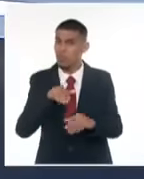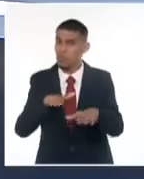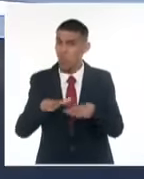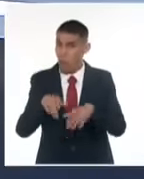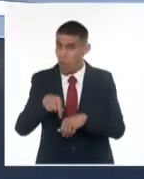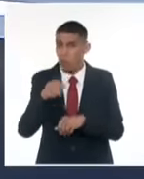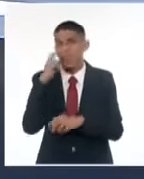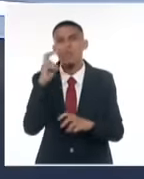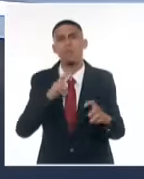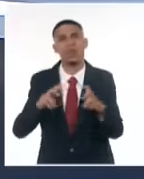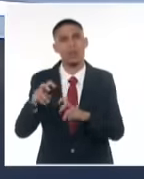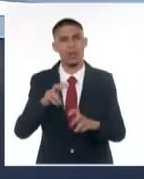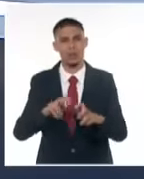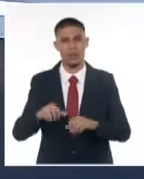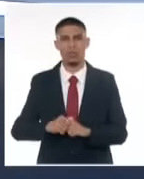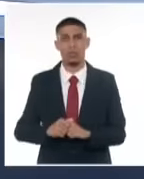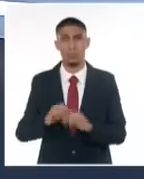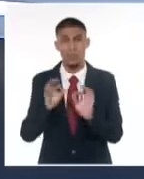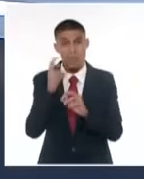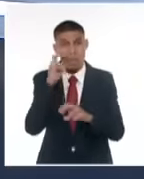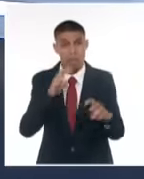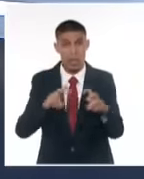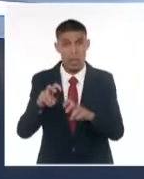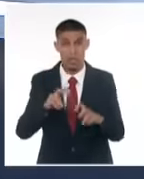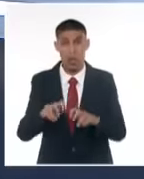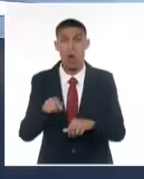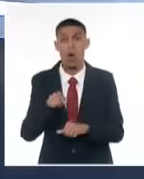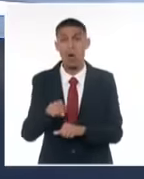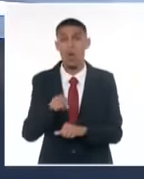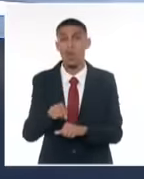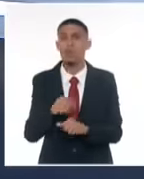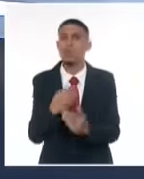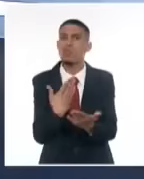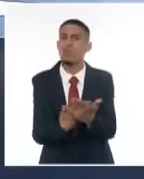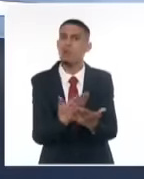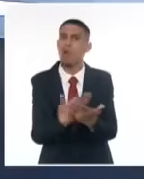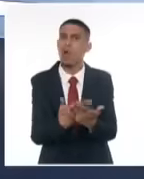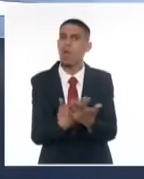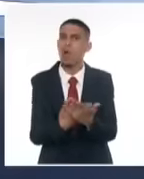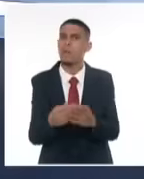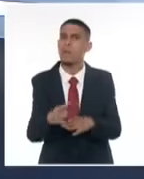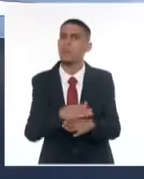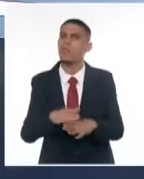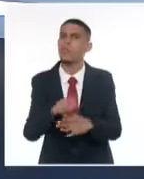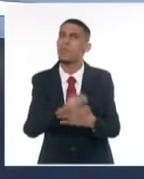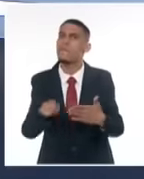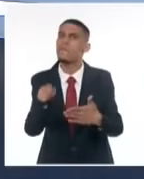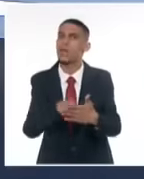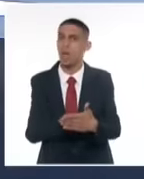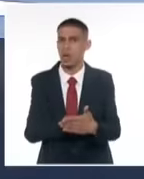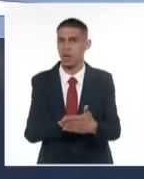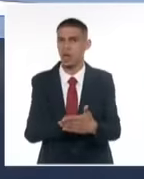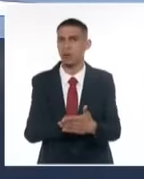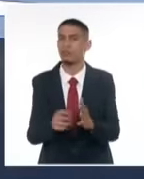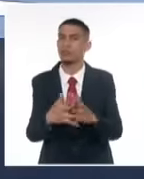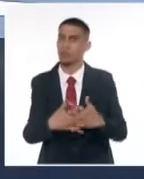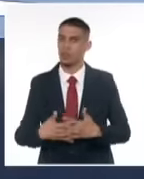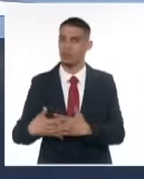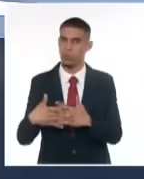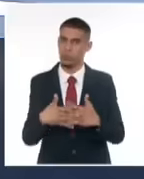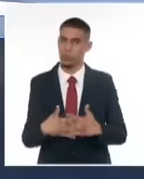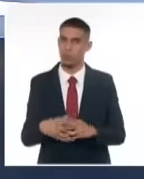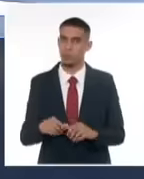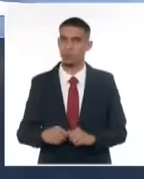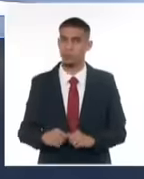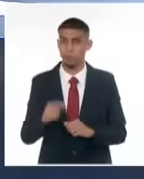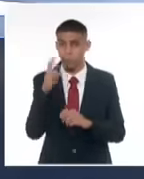exhaustiva investigación. Investigación que impidió la concreción de las acciones violentas planificadas desde el sur de la Florida. La